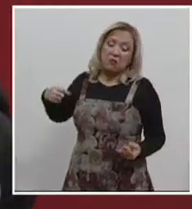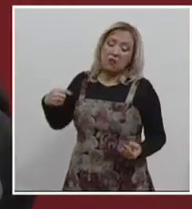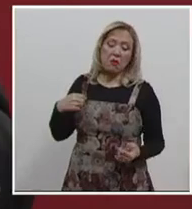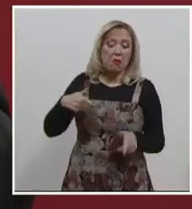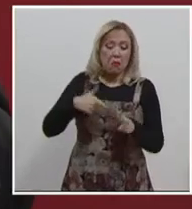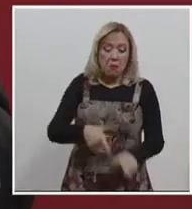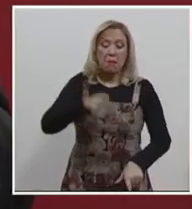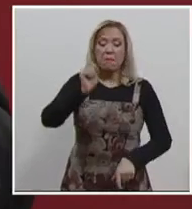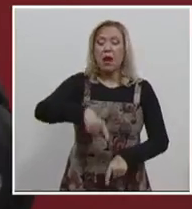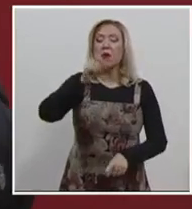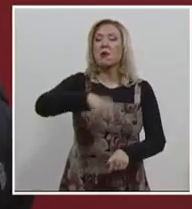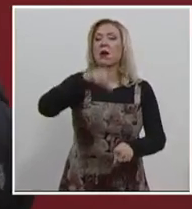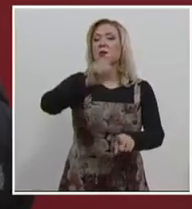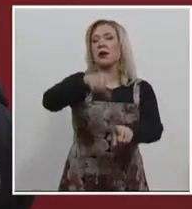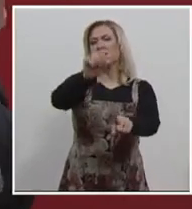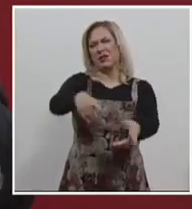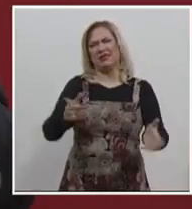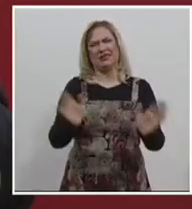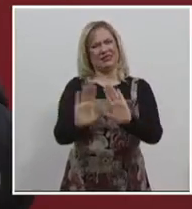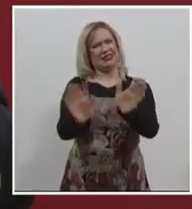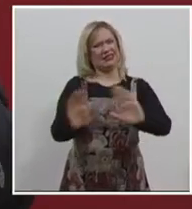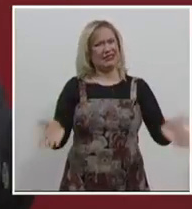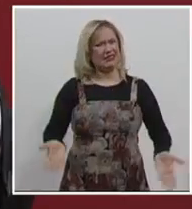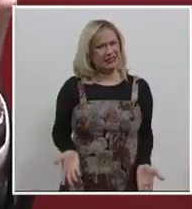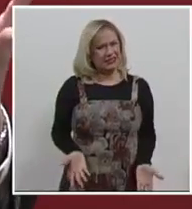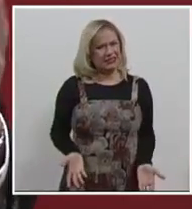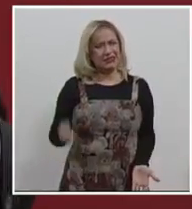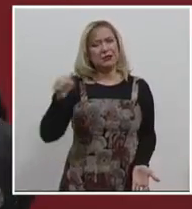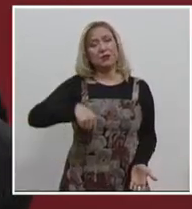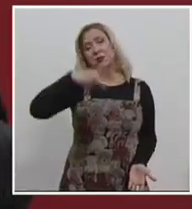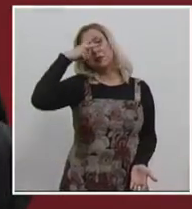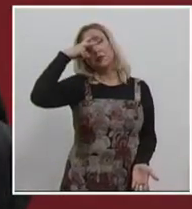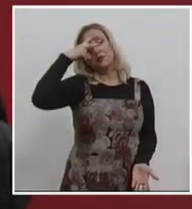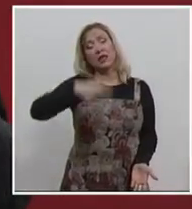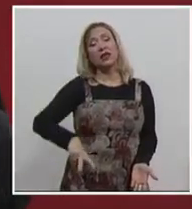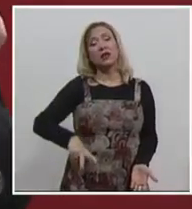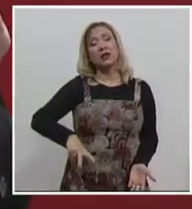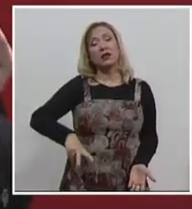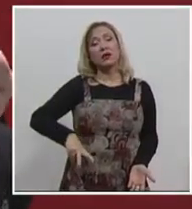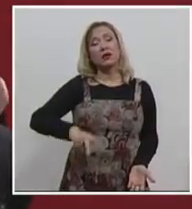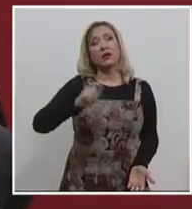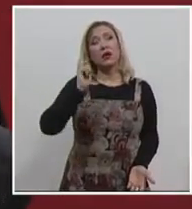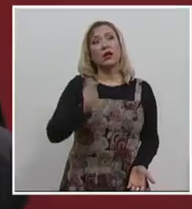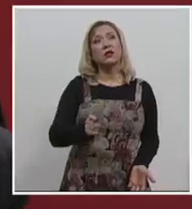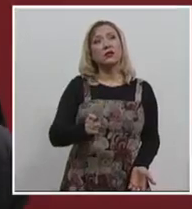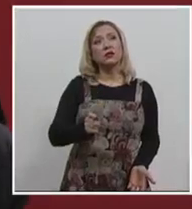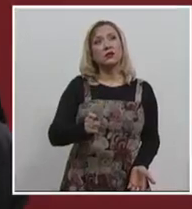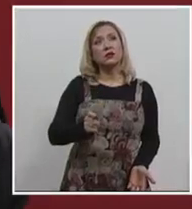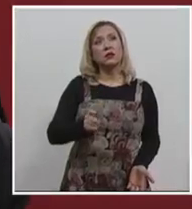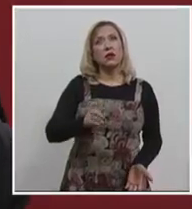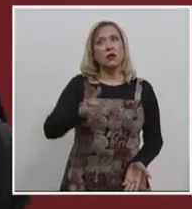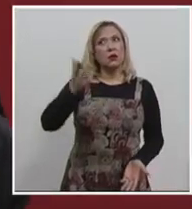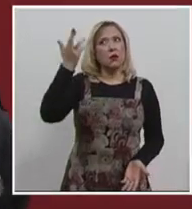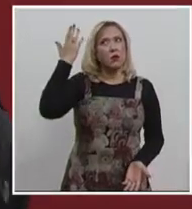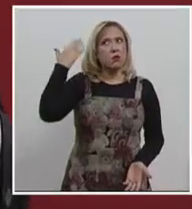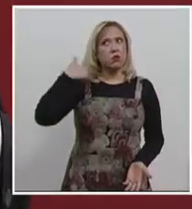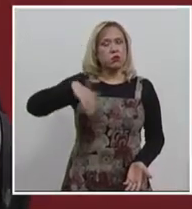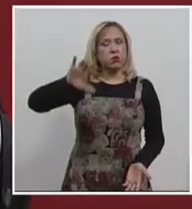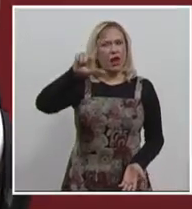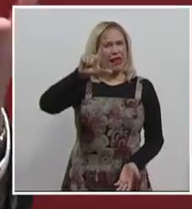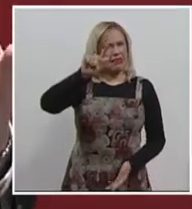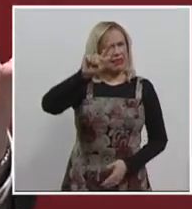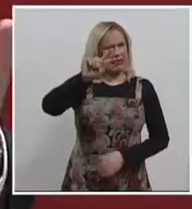errores. México abandonó un régimen de